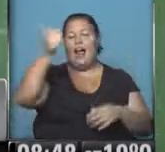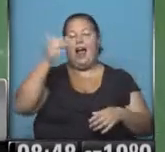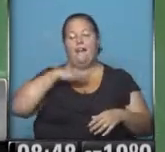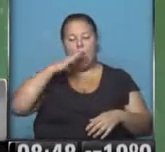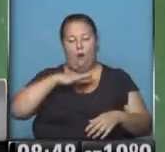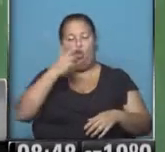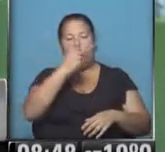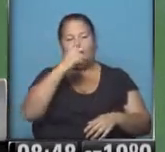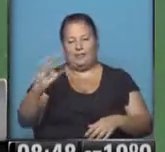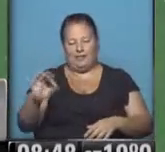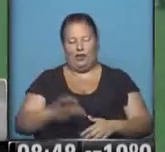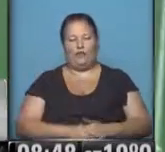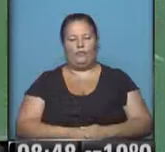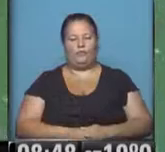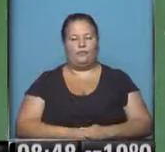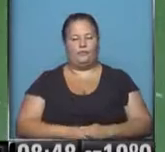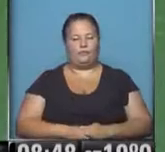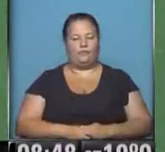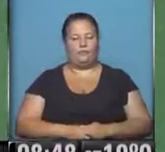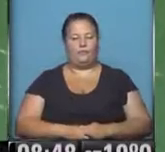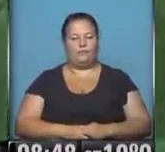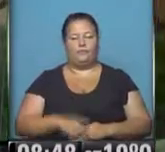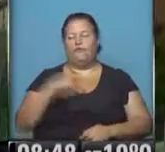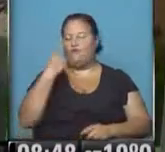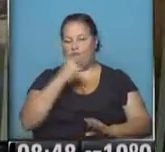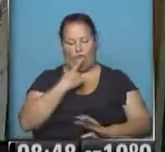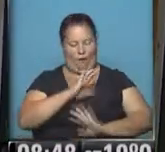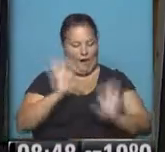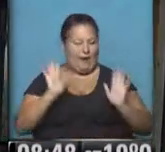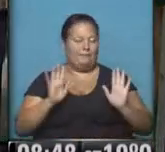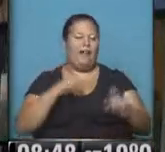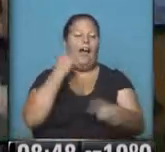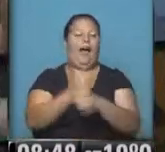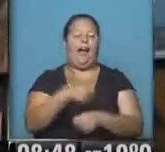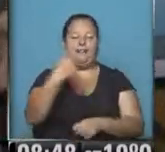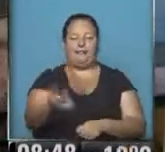Boca 2-0. No vamos a hacer comentarios, vamos a esperar nada. Entonces que